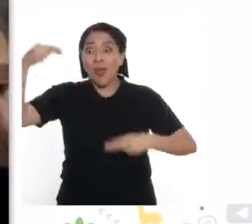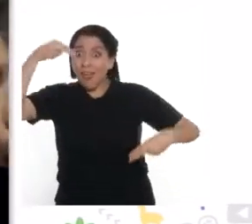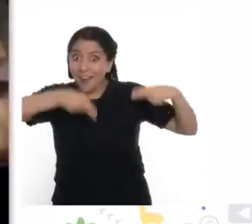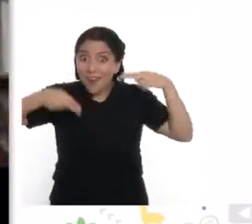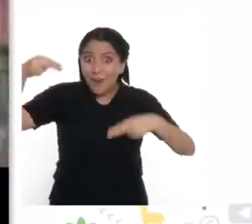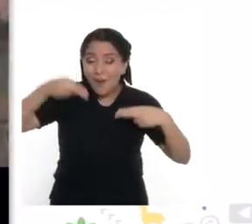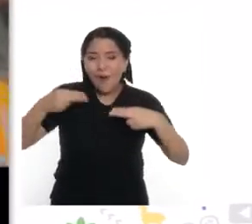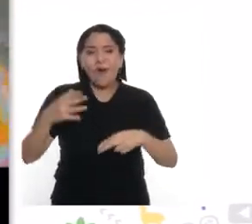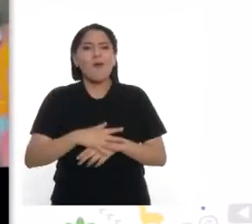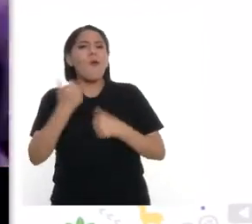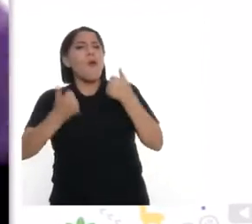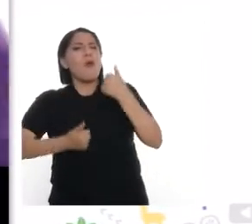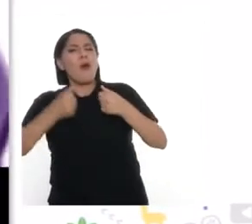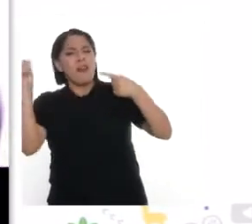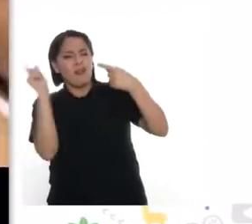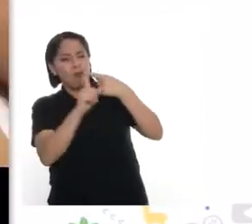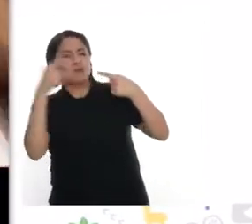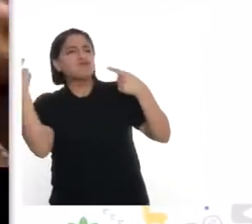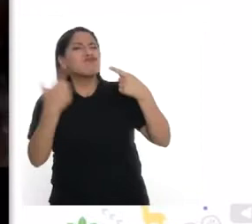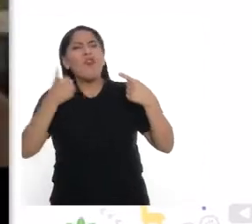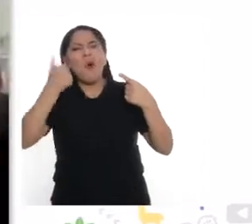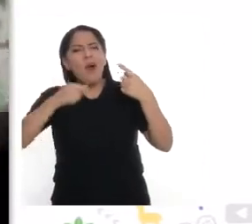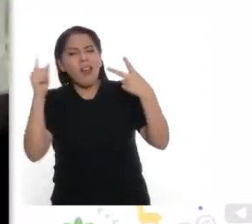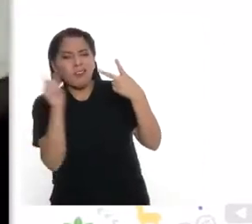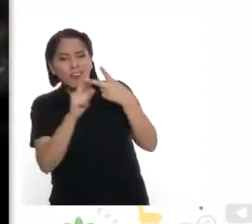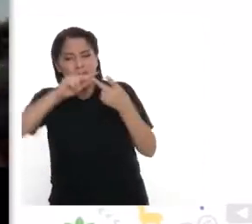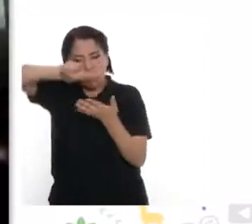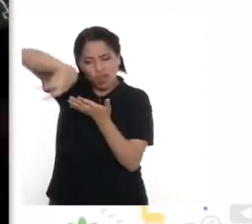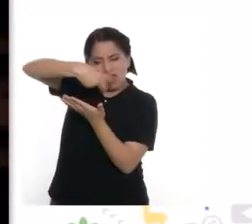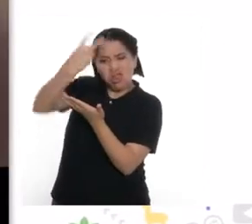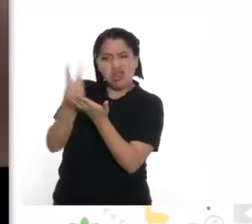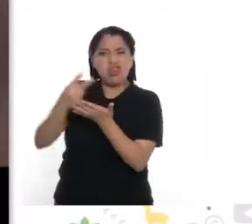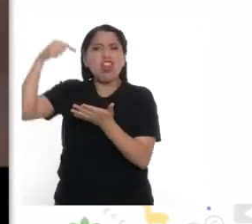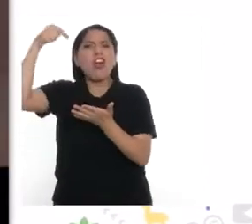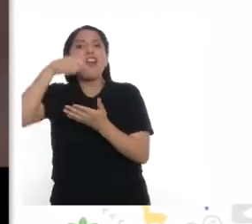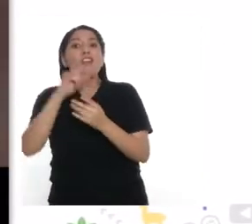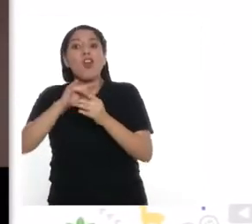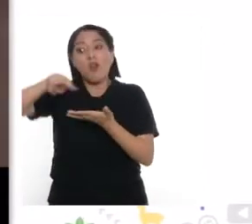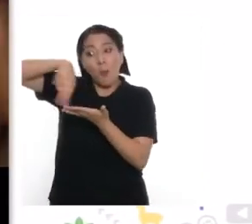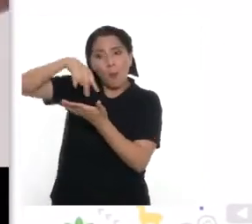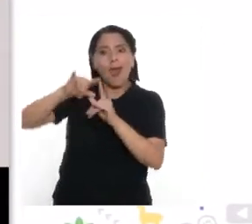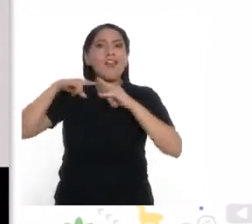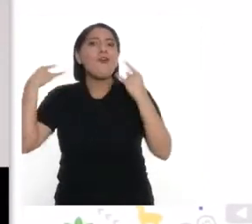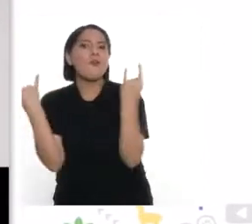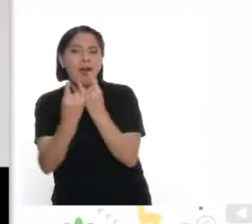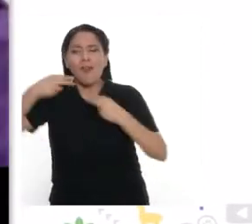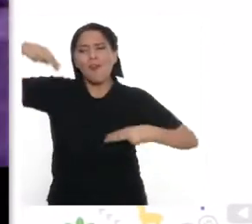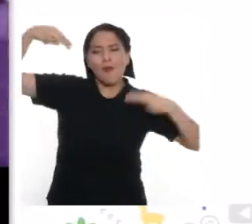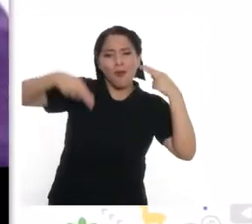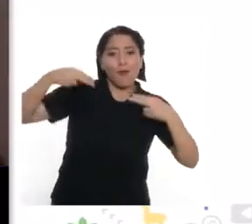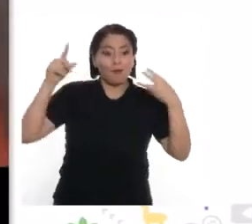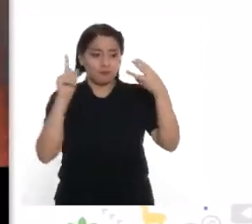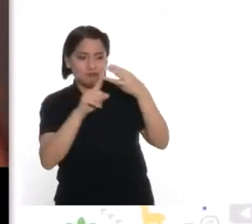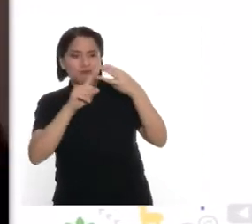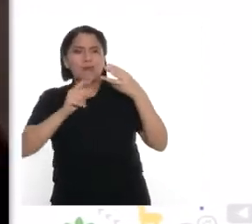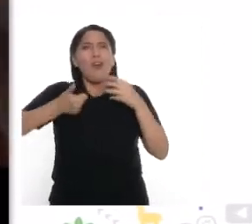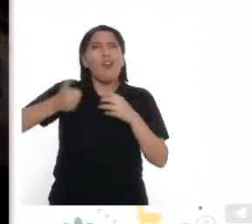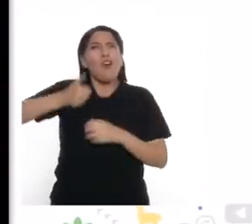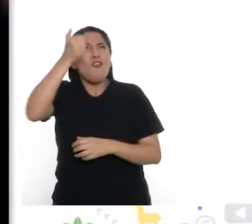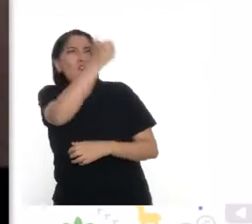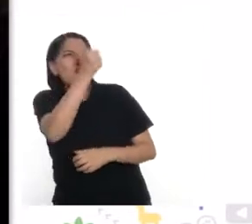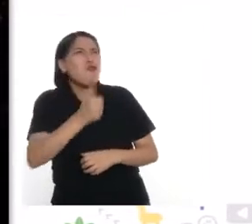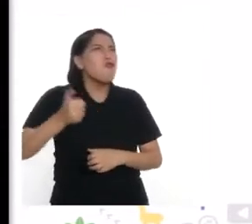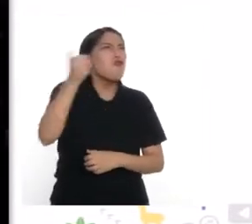hop? Los otros elementos principales son el breakdance, que es un baile urbano con música hip hop. El graffiti, que es